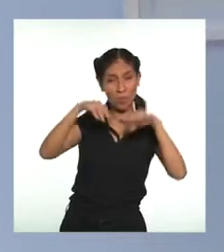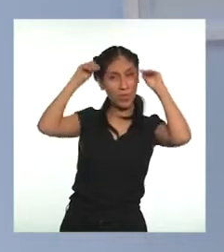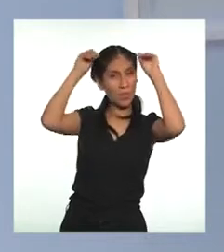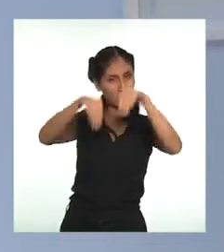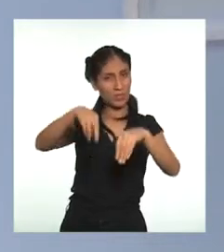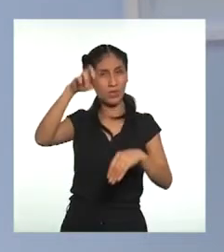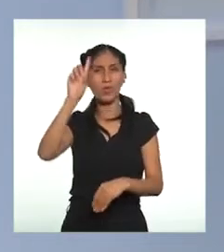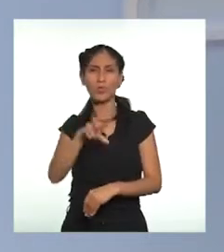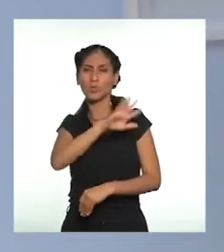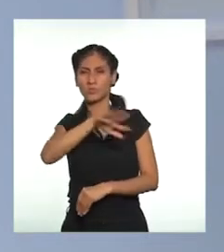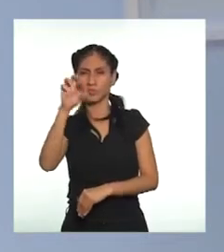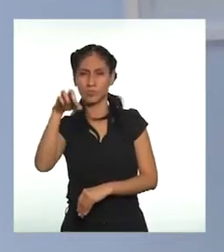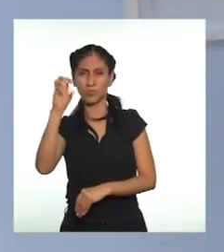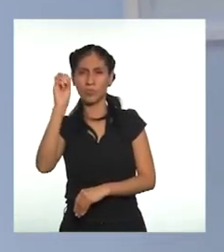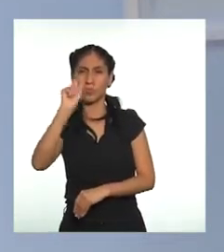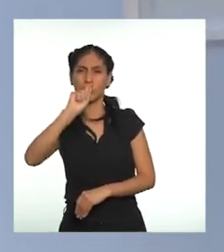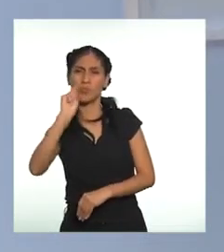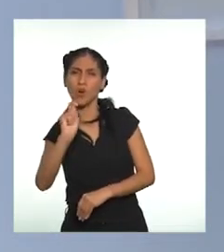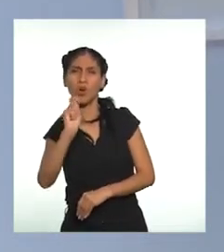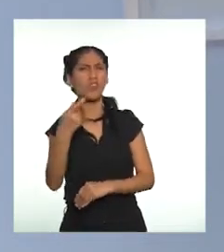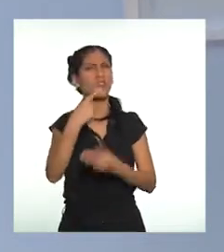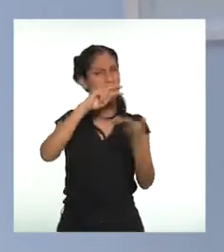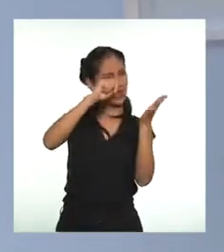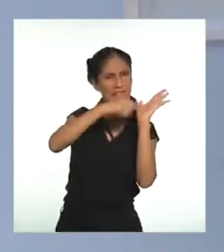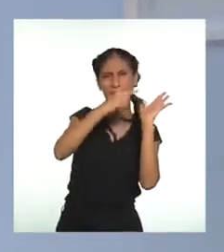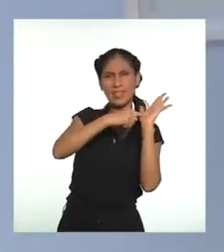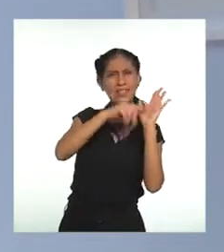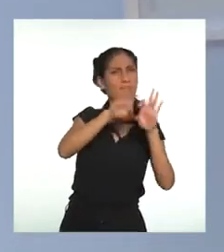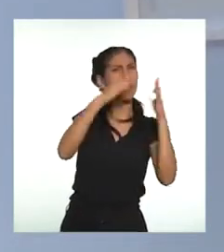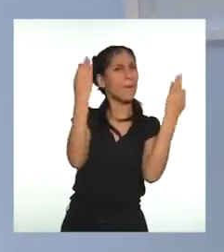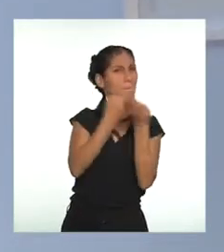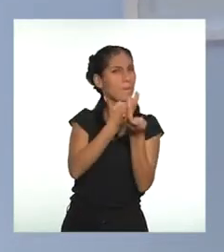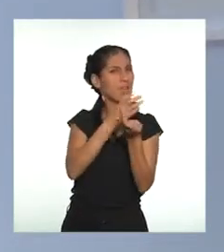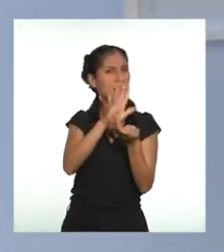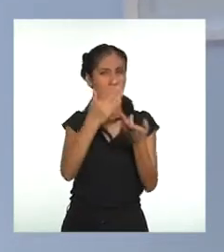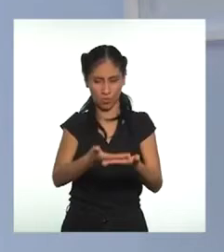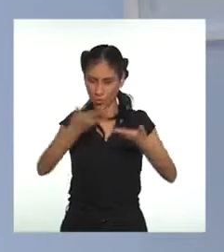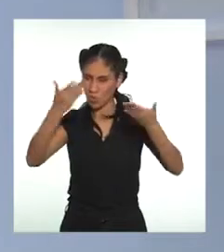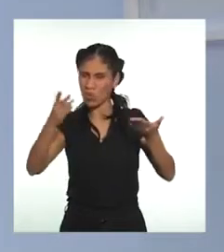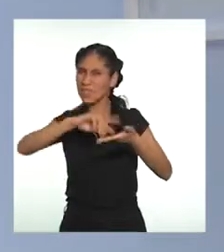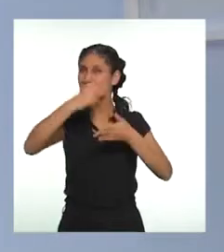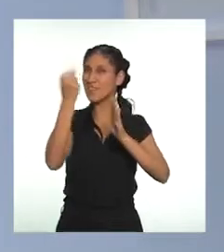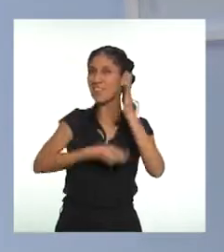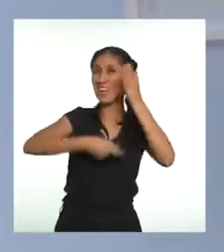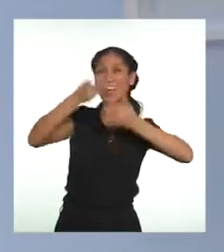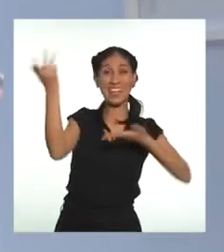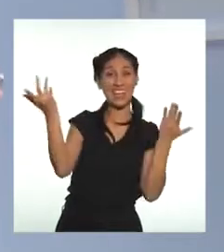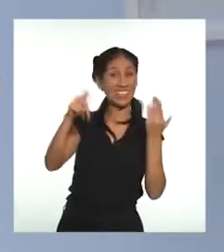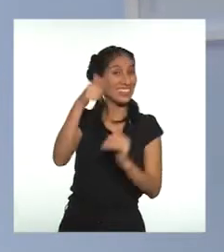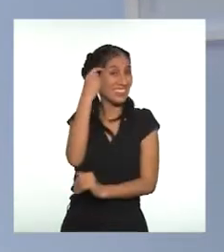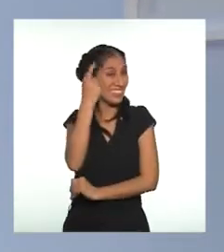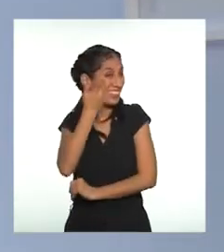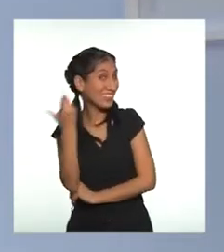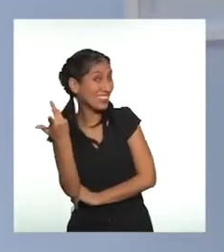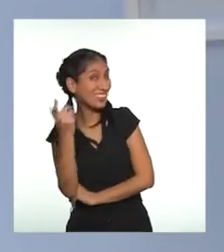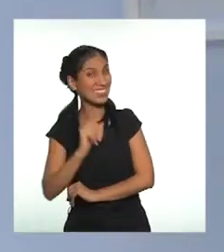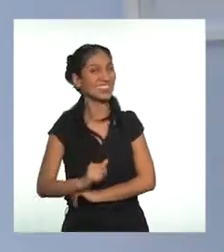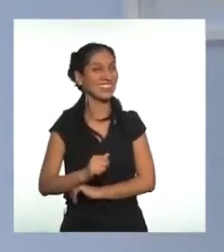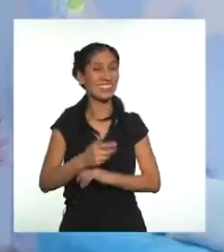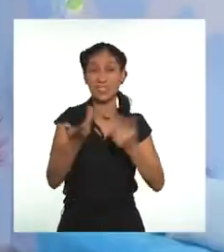redes sociales contando qué significa el aporte de esa familia a la sociedad. ¿Qué les